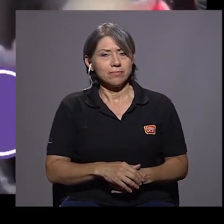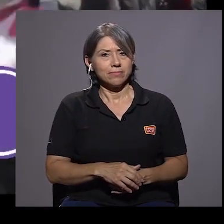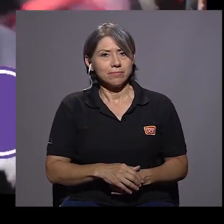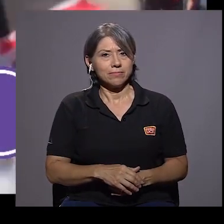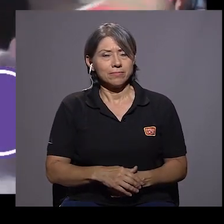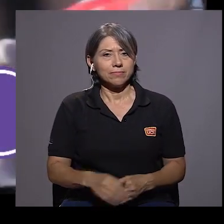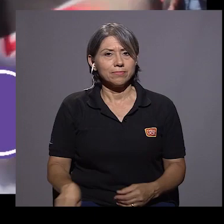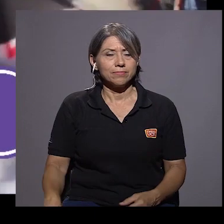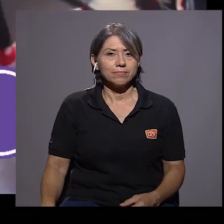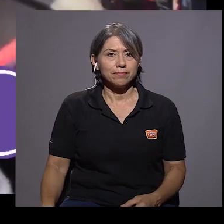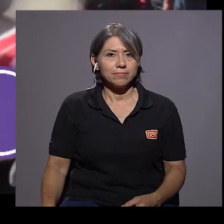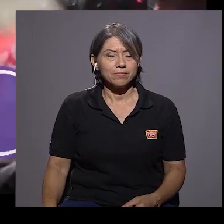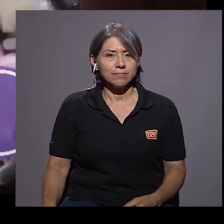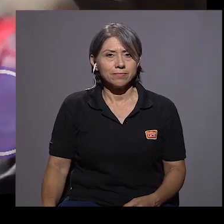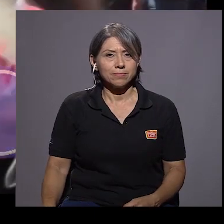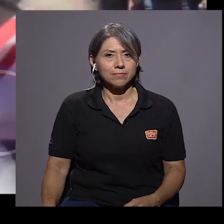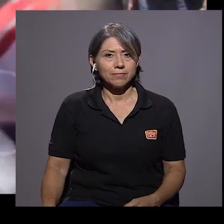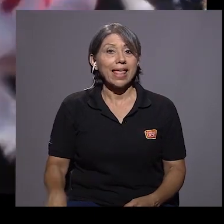bloqueo de calles.